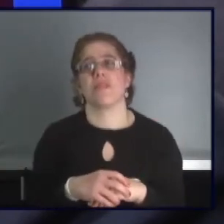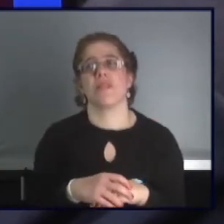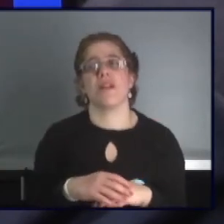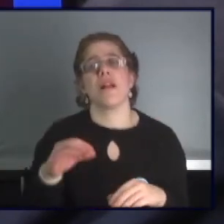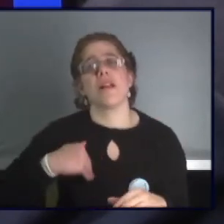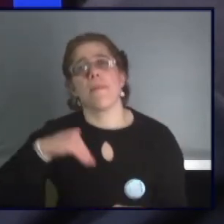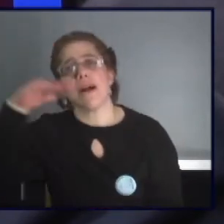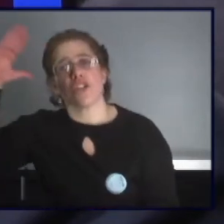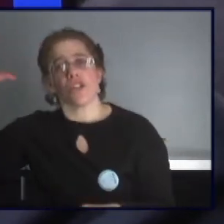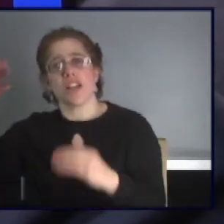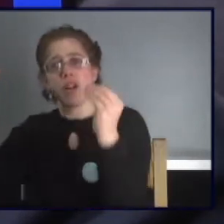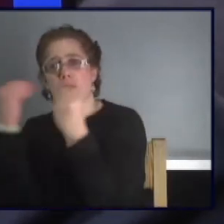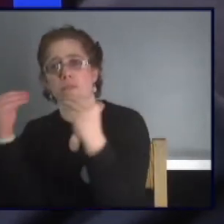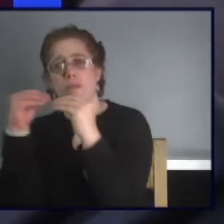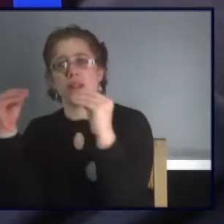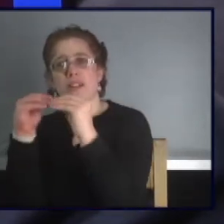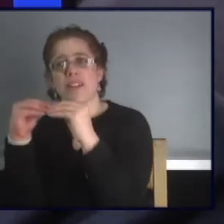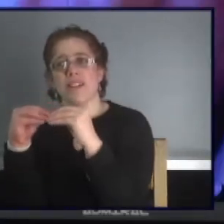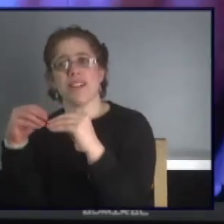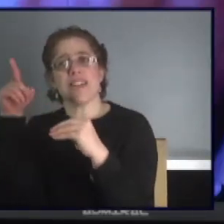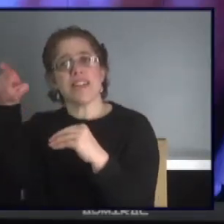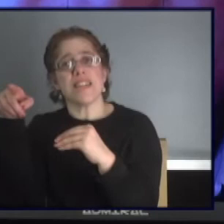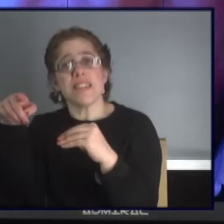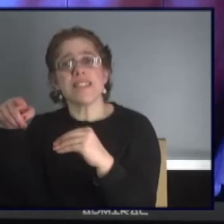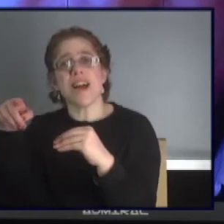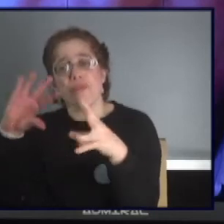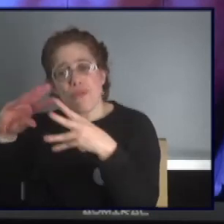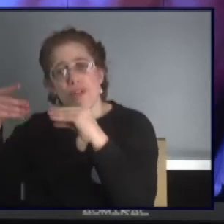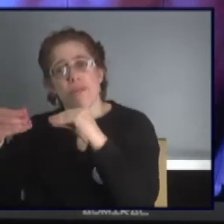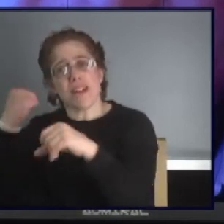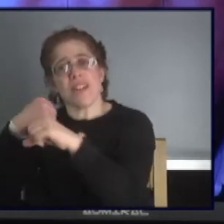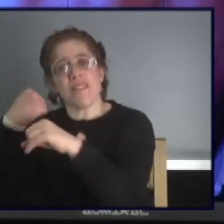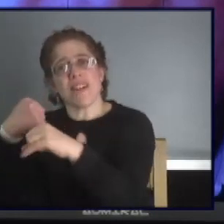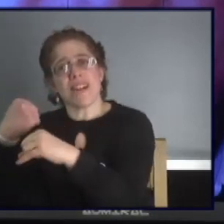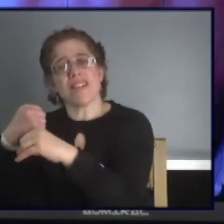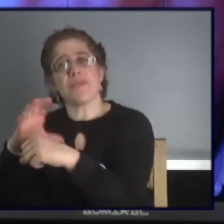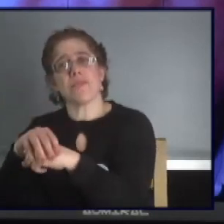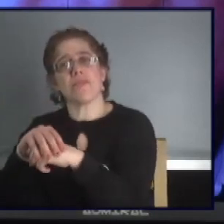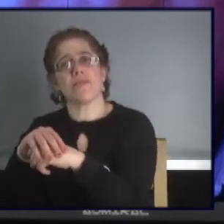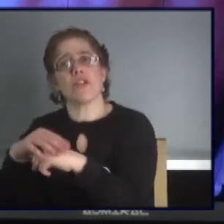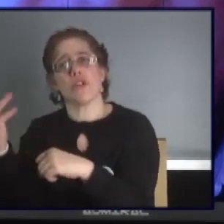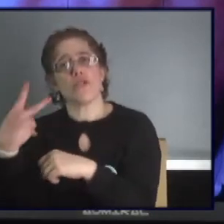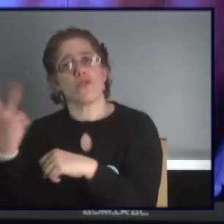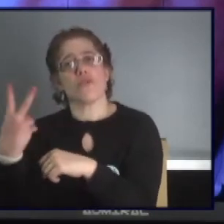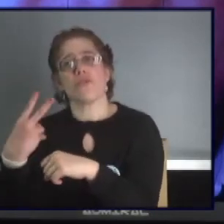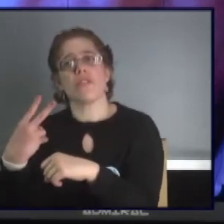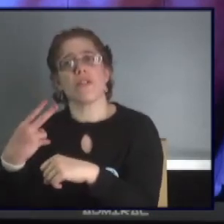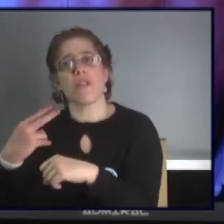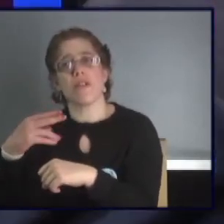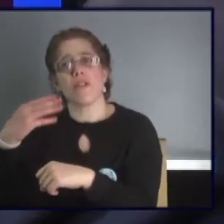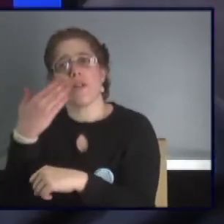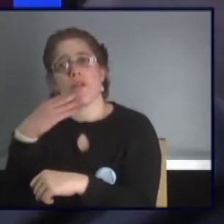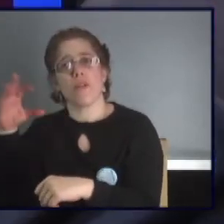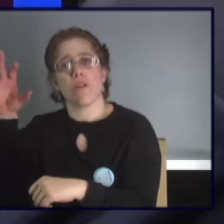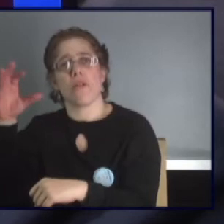de los compañeros son tienen ese esa característica entonces nosotros vamos a ser un gobierno que si